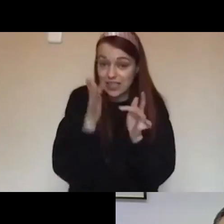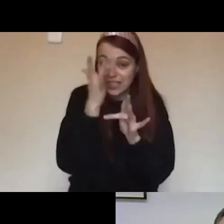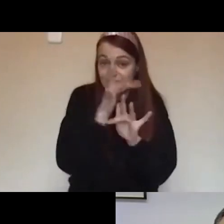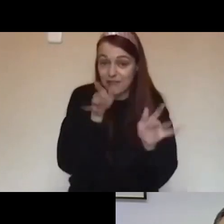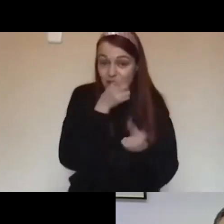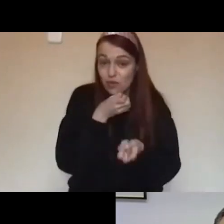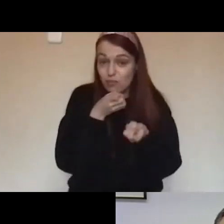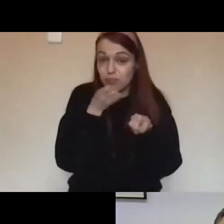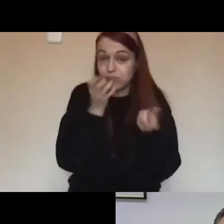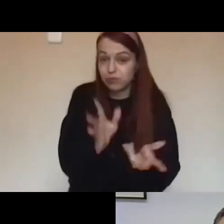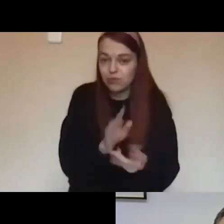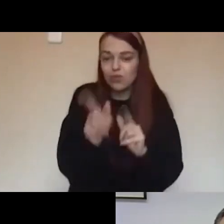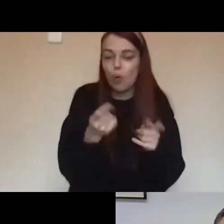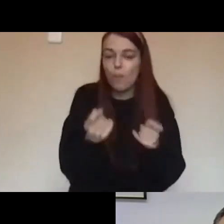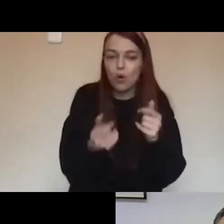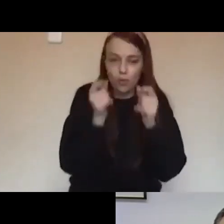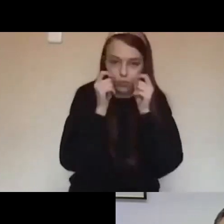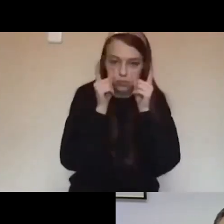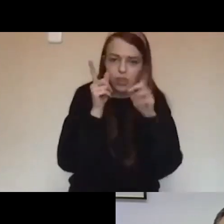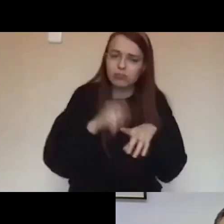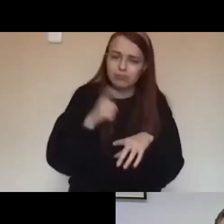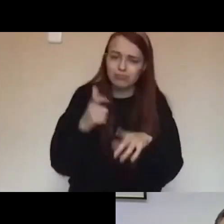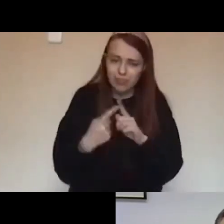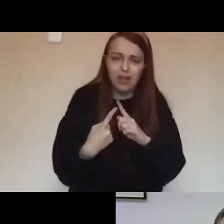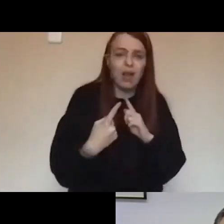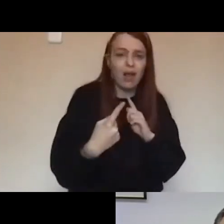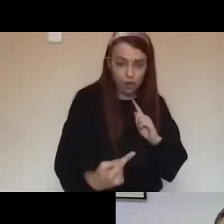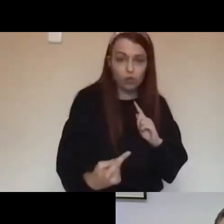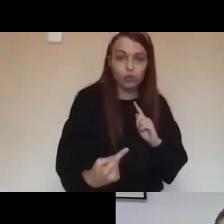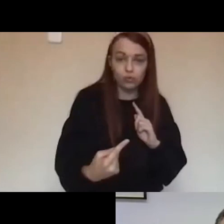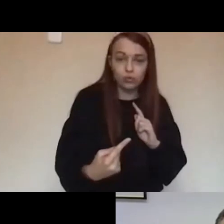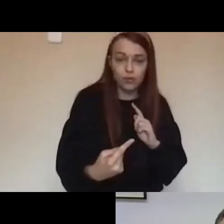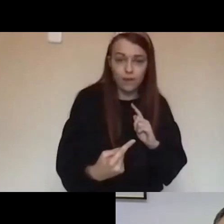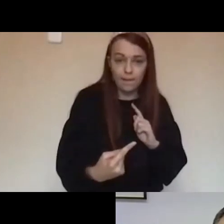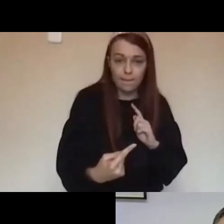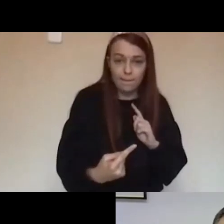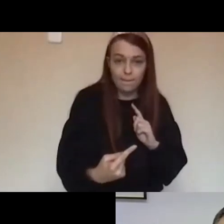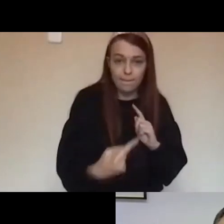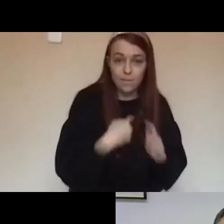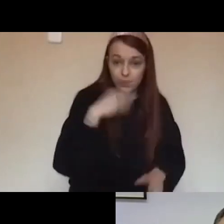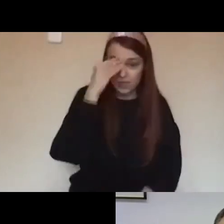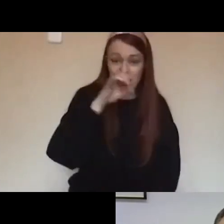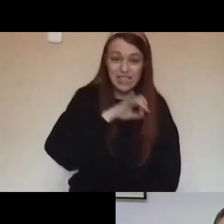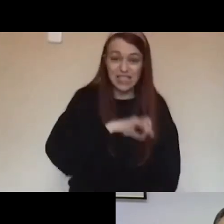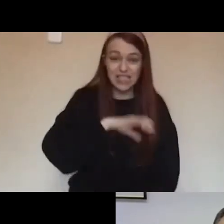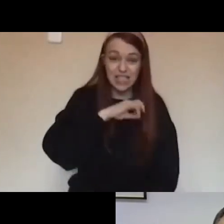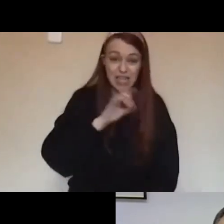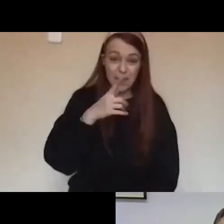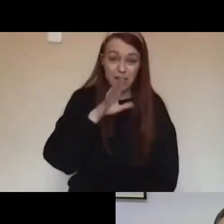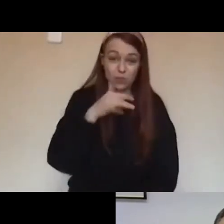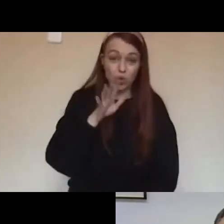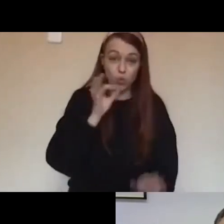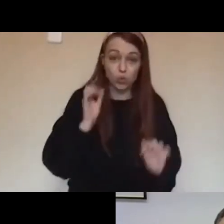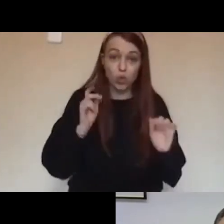descubriendo. Es largo, y yo creo que sobre todo para en Chile con la entrada en